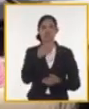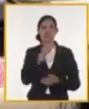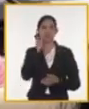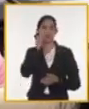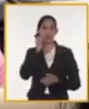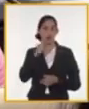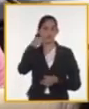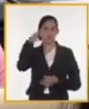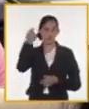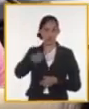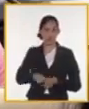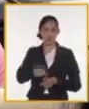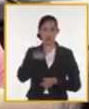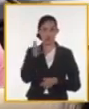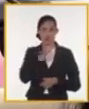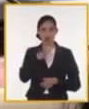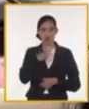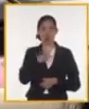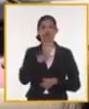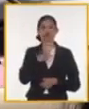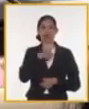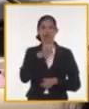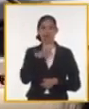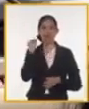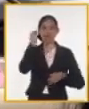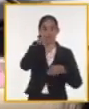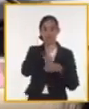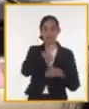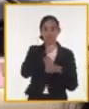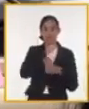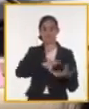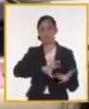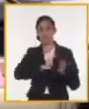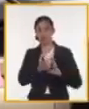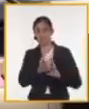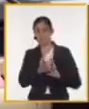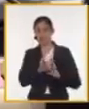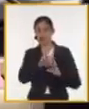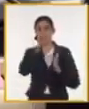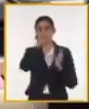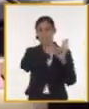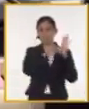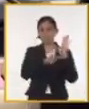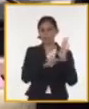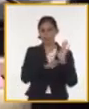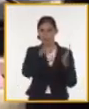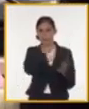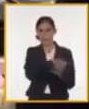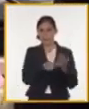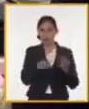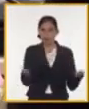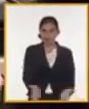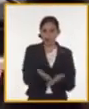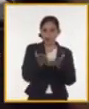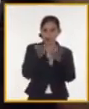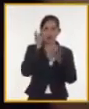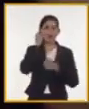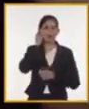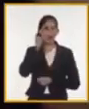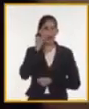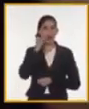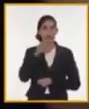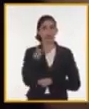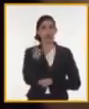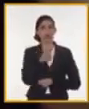que pertenezco, como parte de la implementación de la estrategia y del programa de adelanto para las mujeres, contamos con